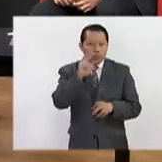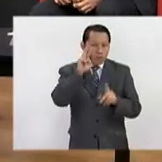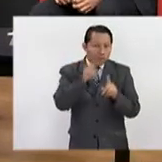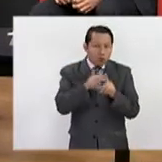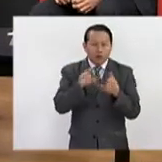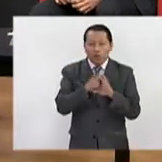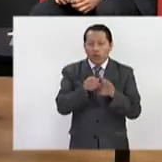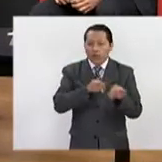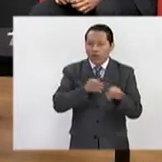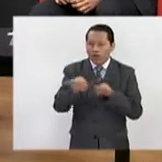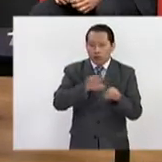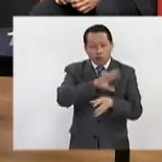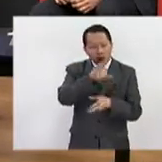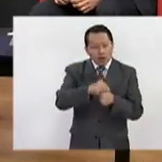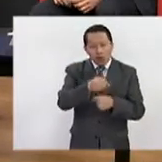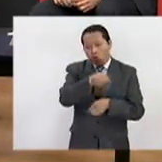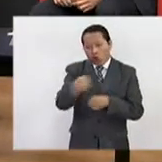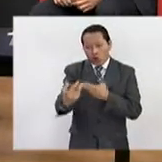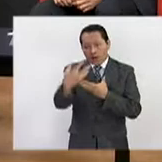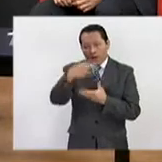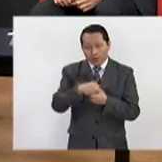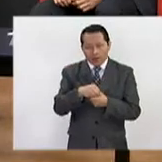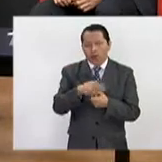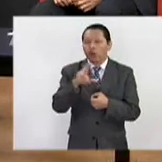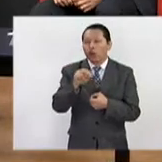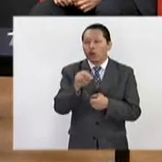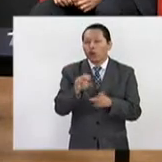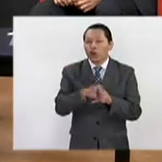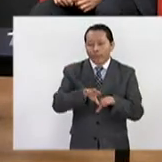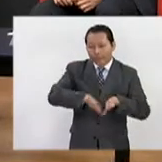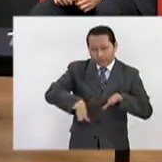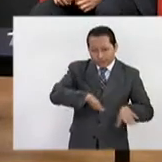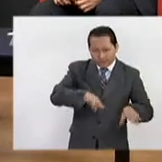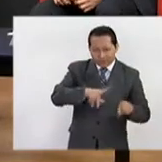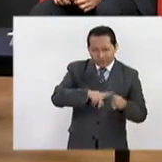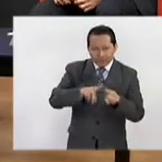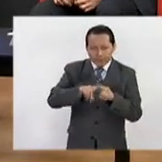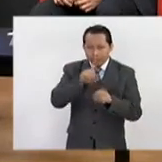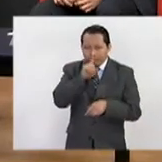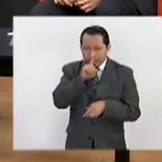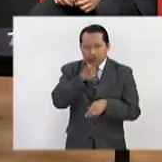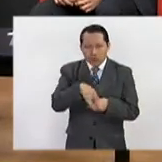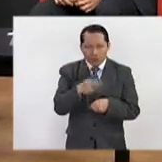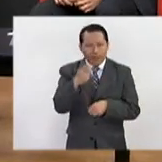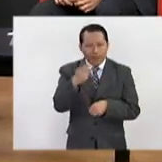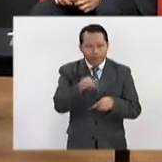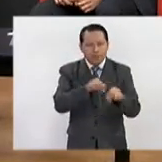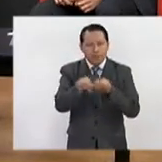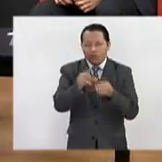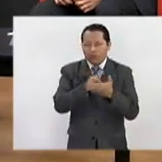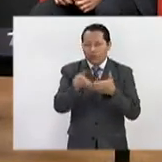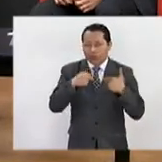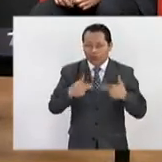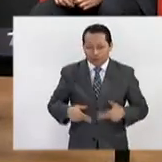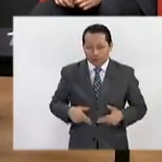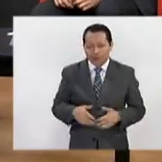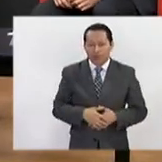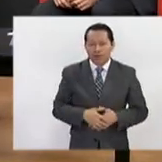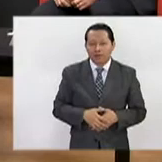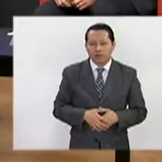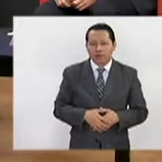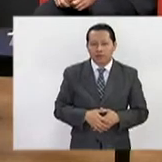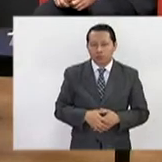el trabajo de todas las organizaciones y que no se haga de manera sectaria, de manera excluyente, porque precisamente así es el trabajo en derechos humanos.